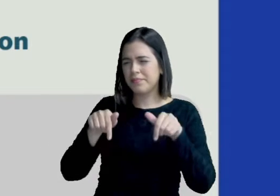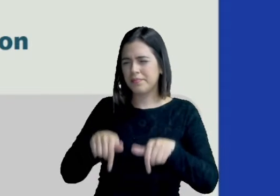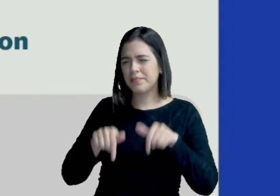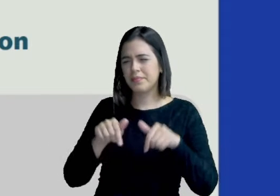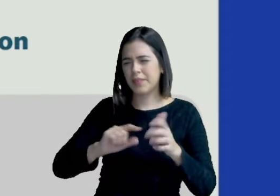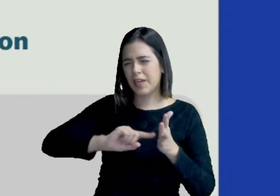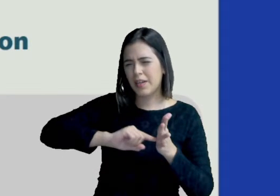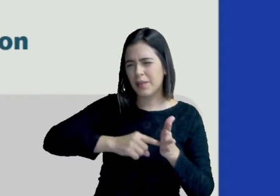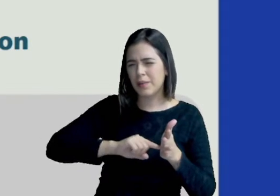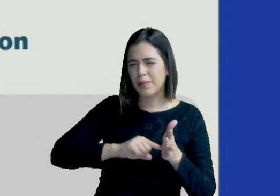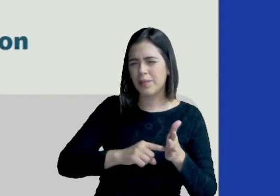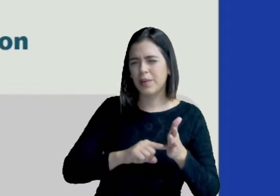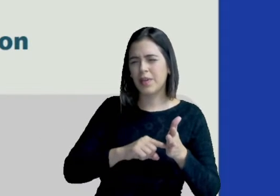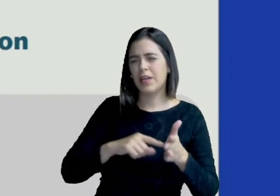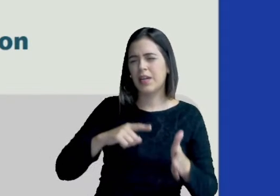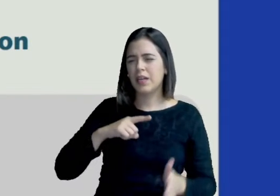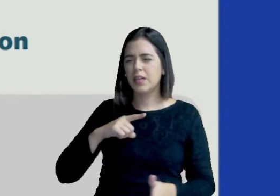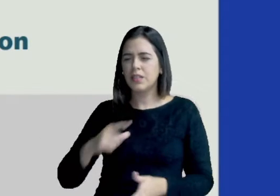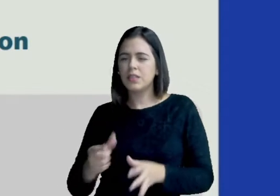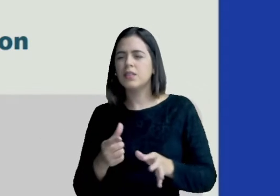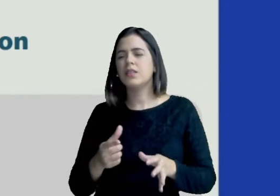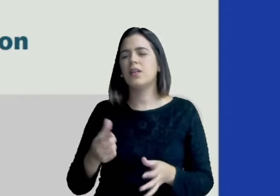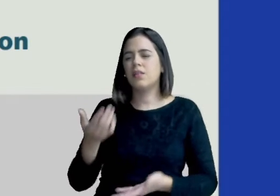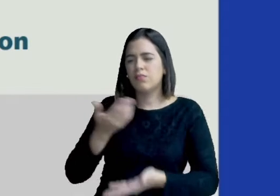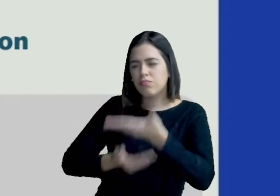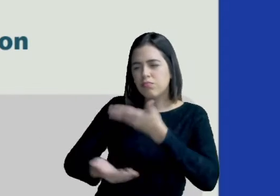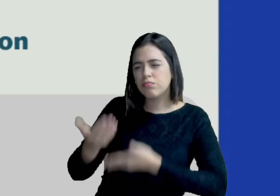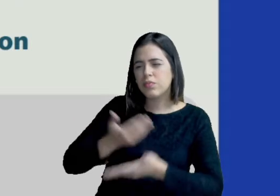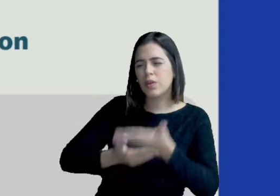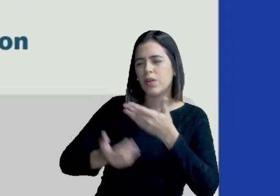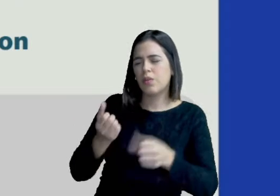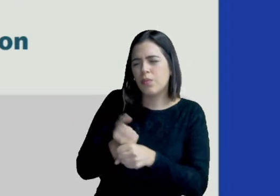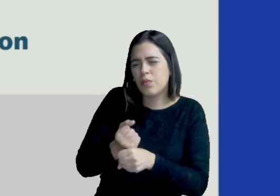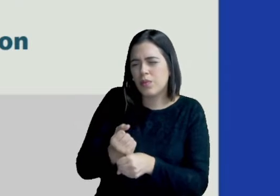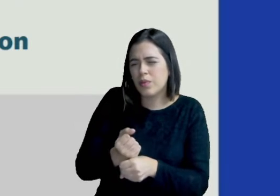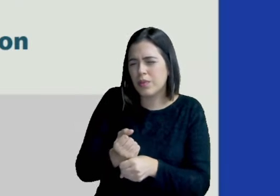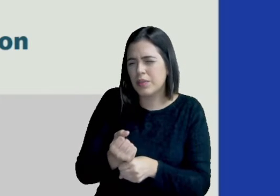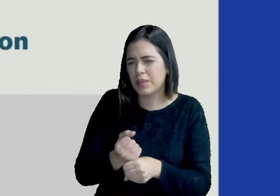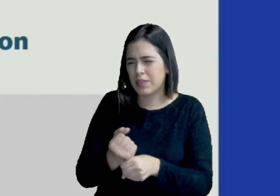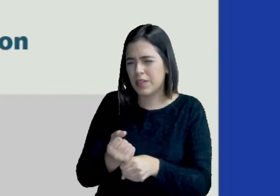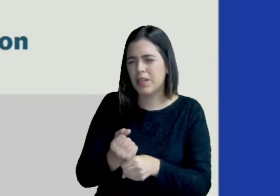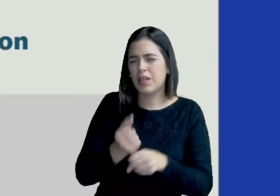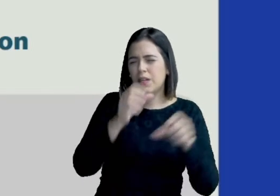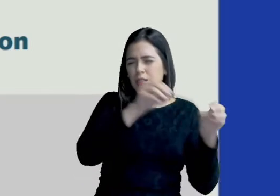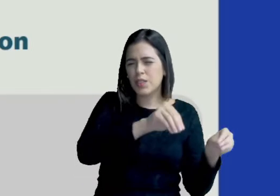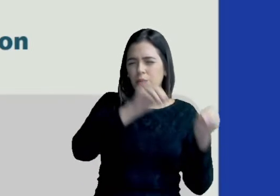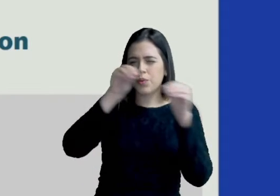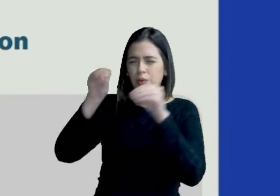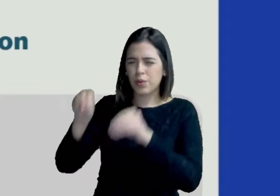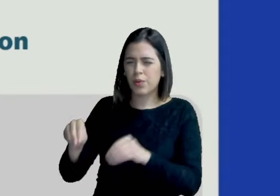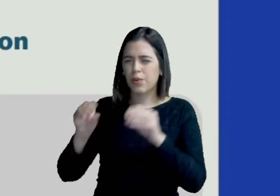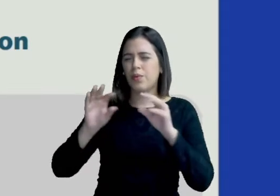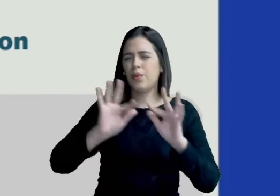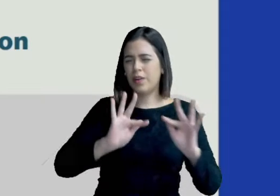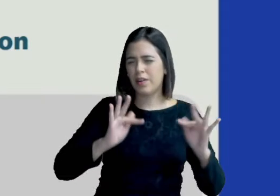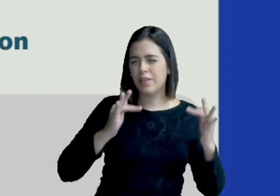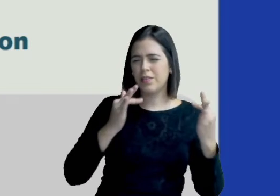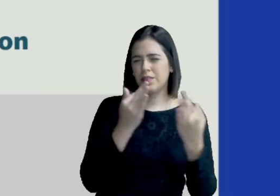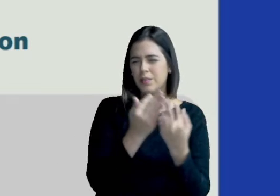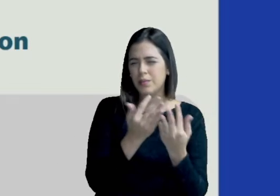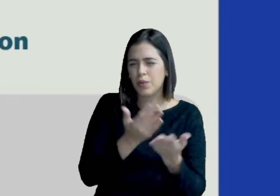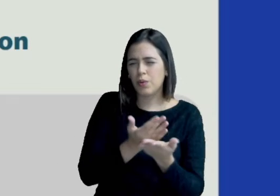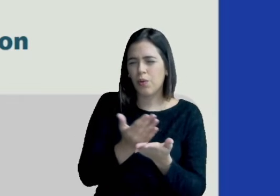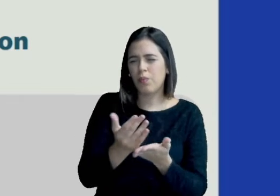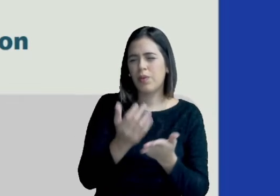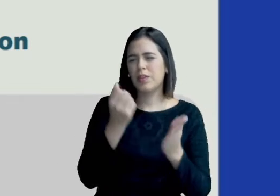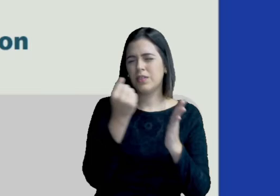con el que mantuvo un vínculo más extendido a través de los años. Se mudó aquí con su familia a principios